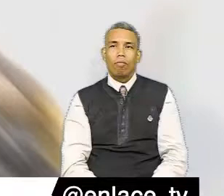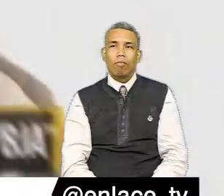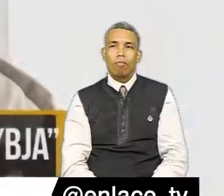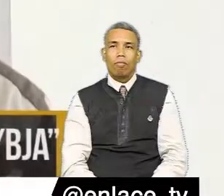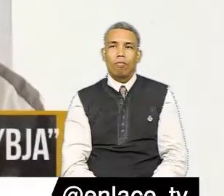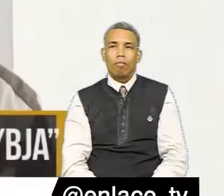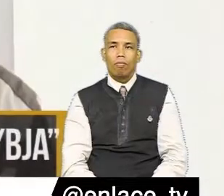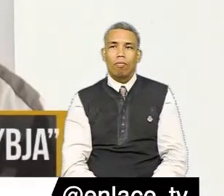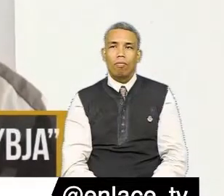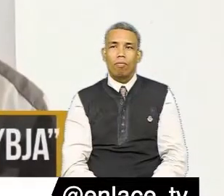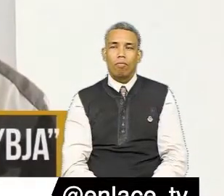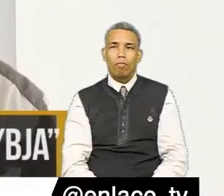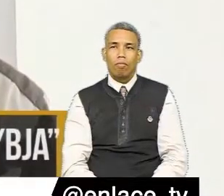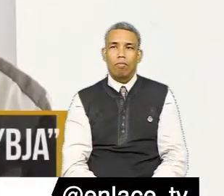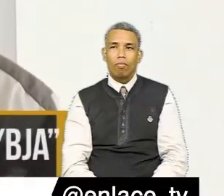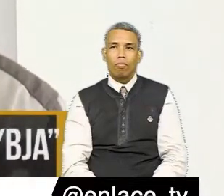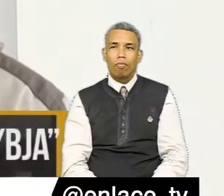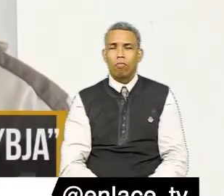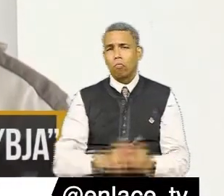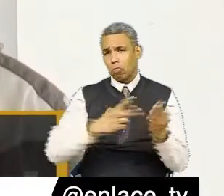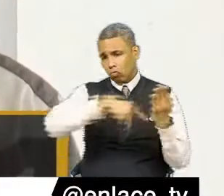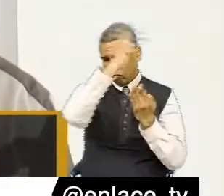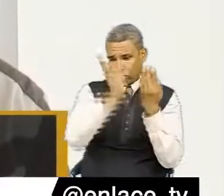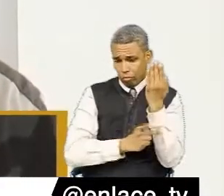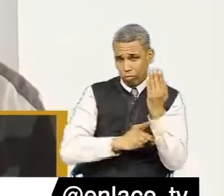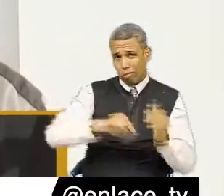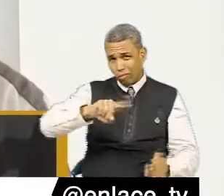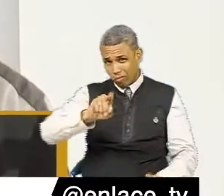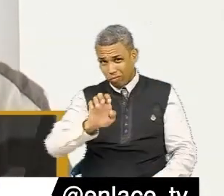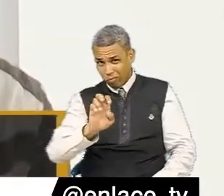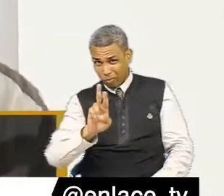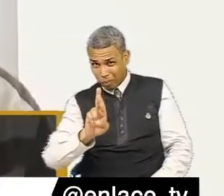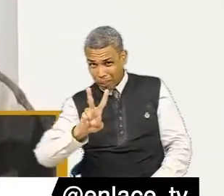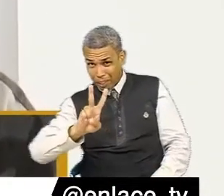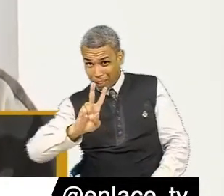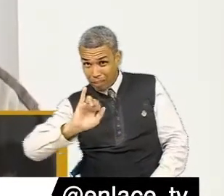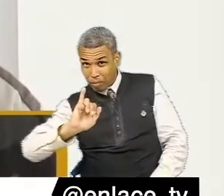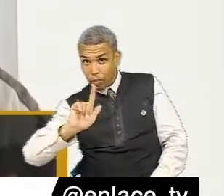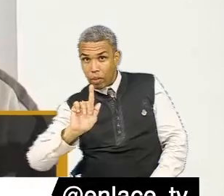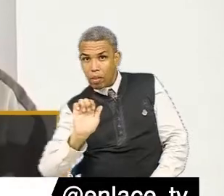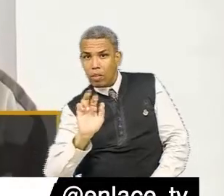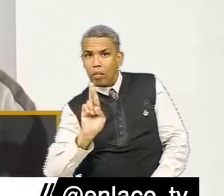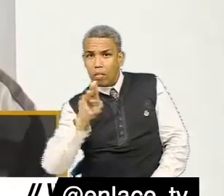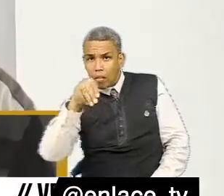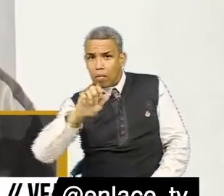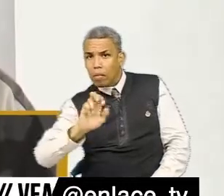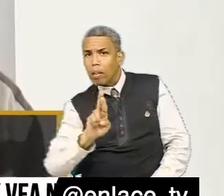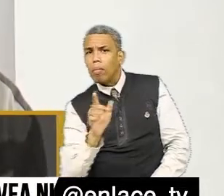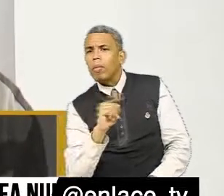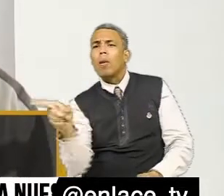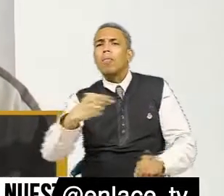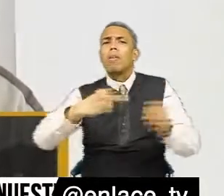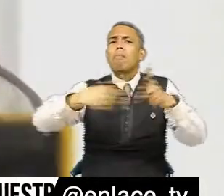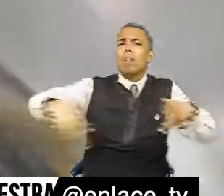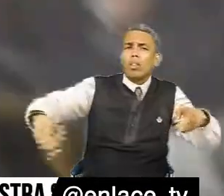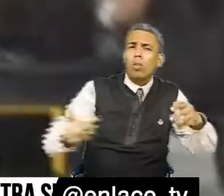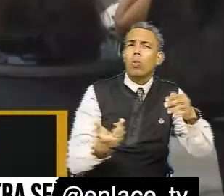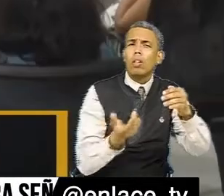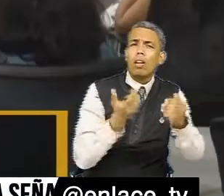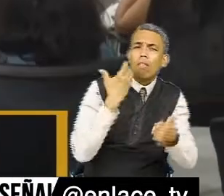vemos el proyecto se forma este proyecto consiste en facilitar el acceso a los medicamentos a las personas que tienen algún tipo de